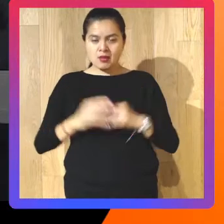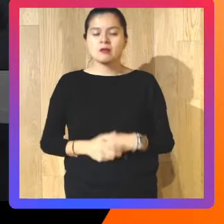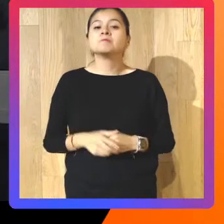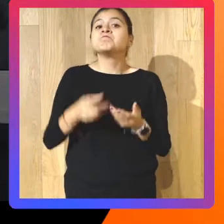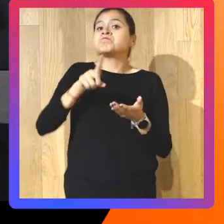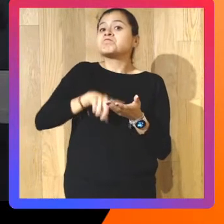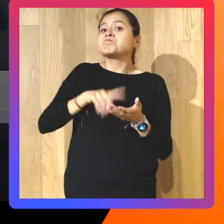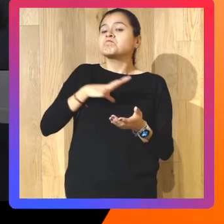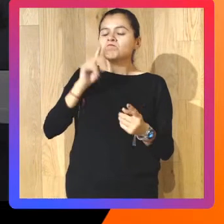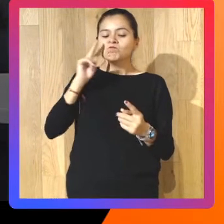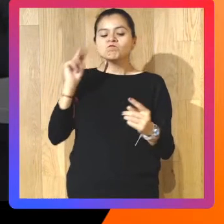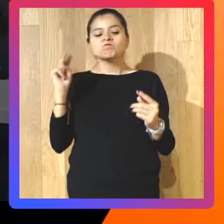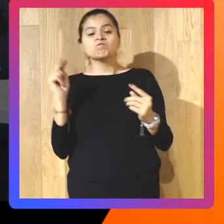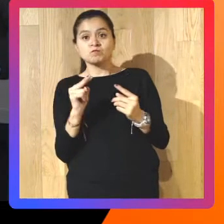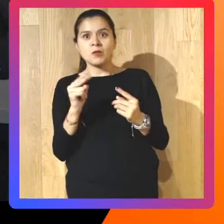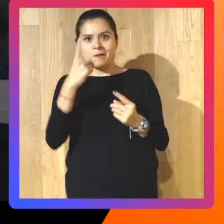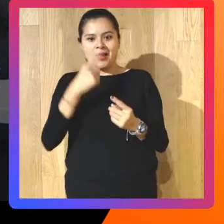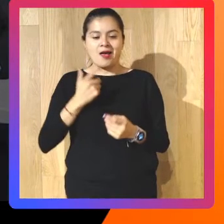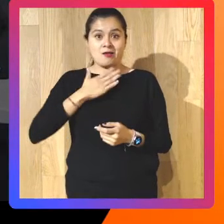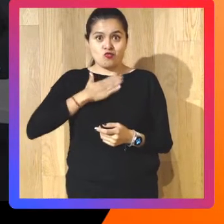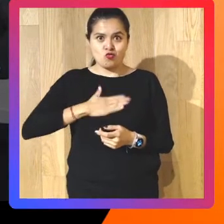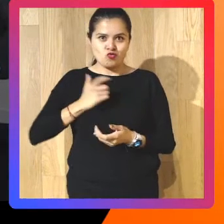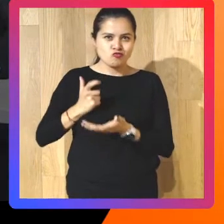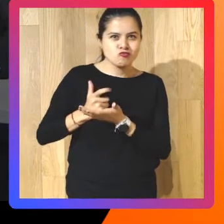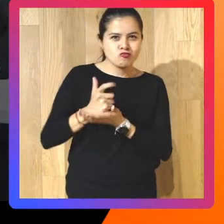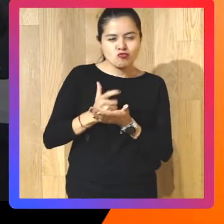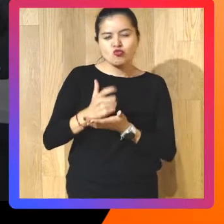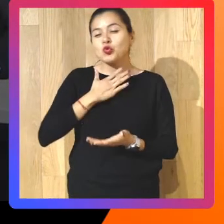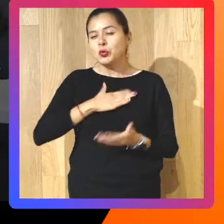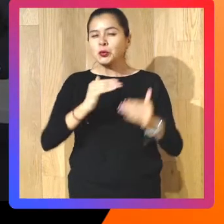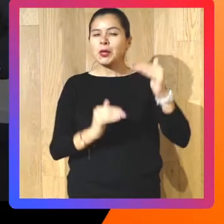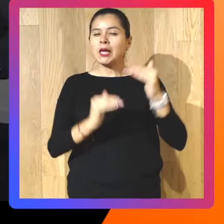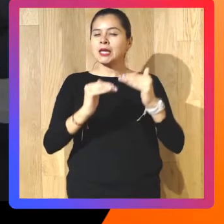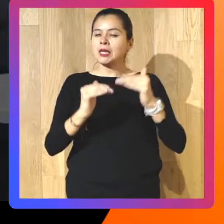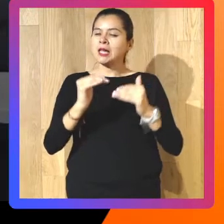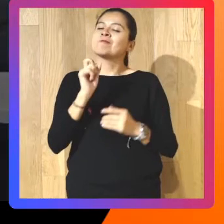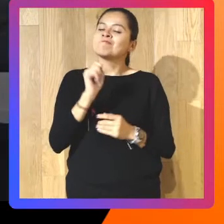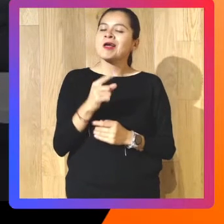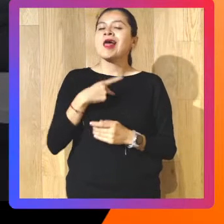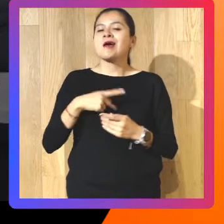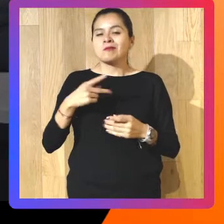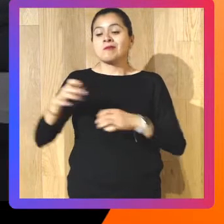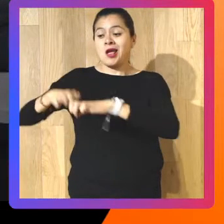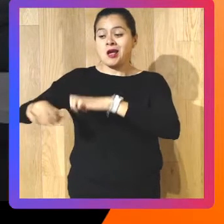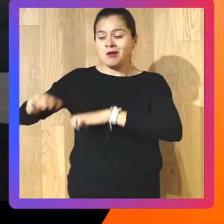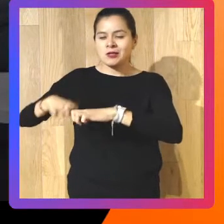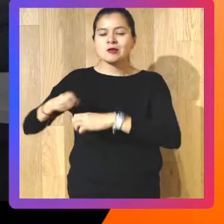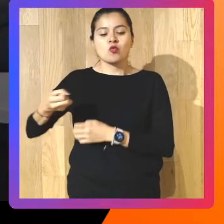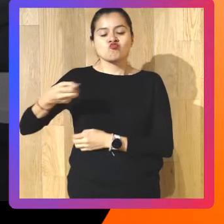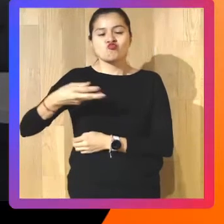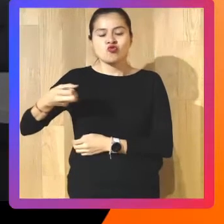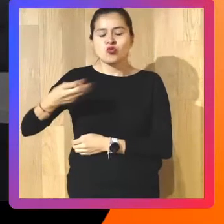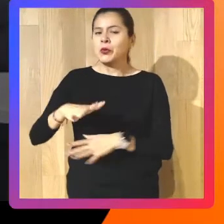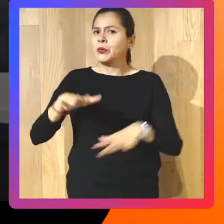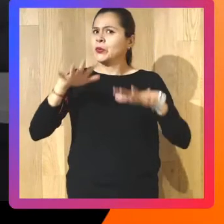adoptar esta perspectiva y lograr salarios dignos, justos y equitativos, es donde las empresas pueden contribuir